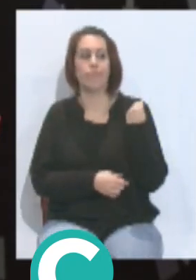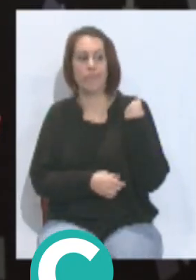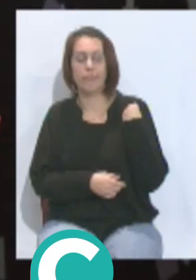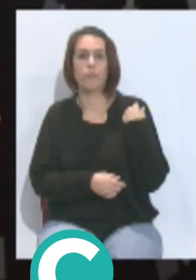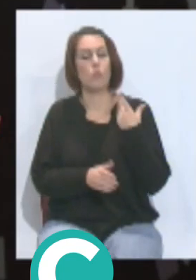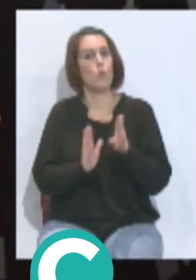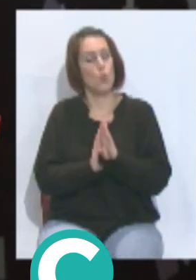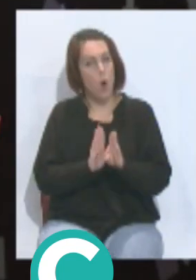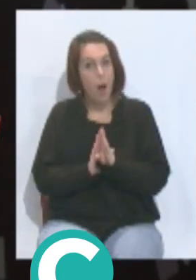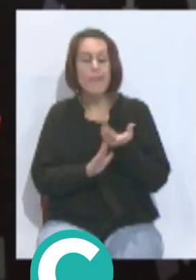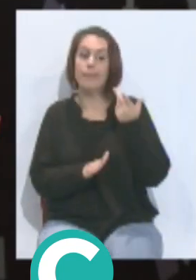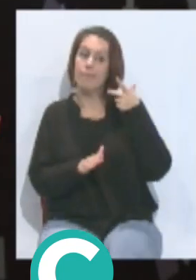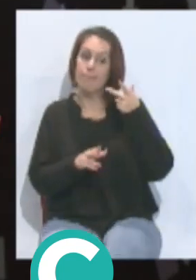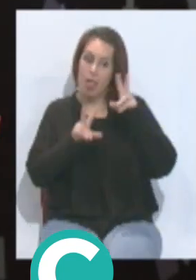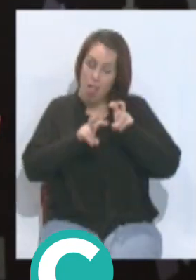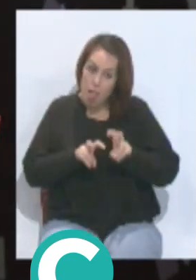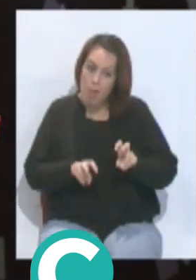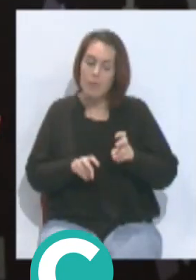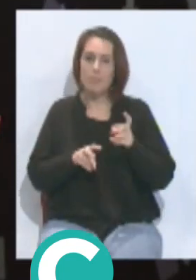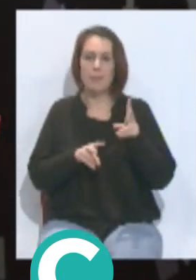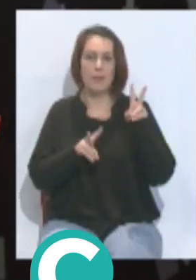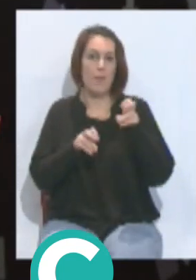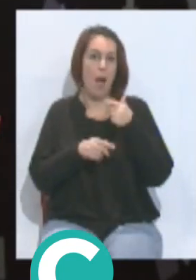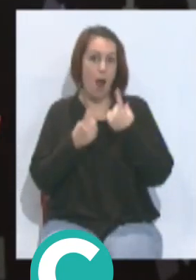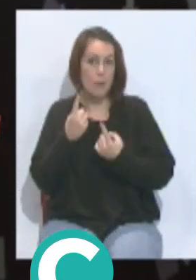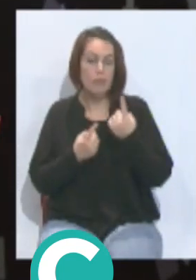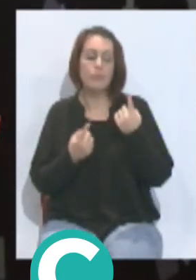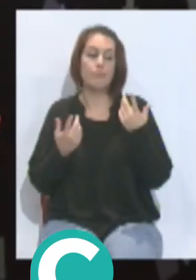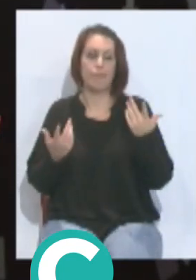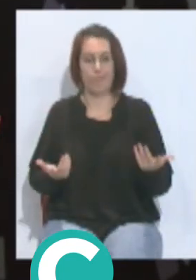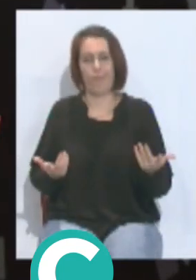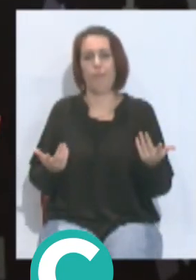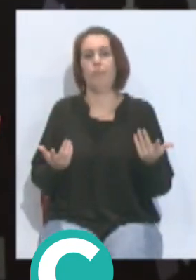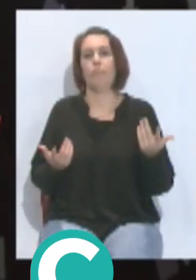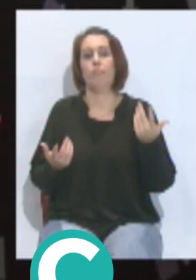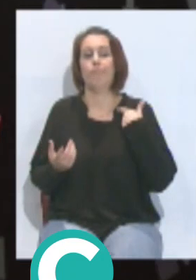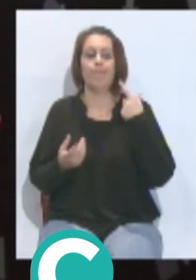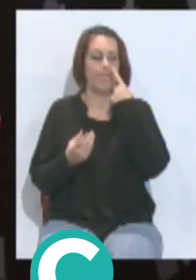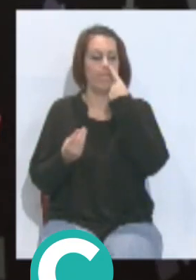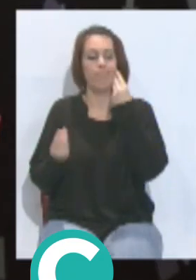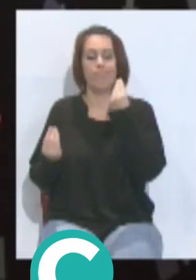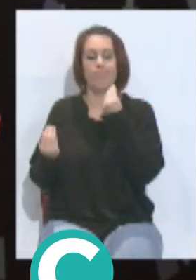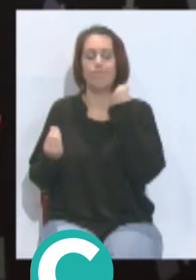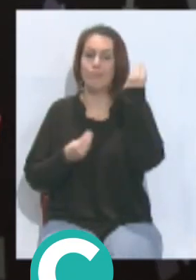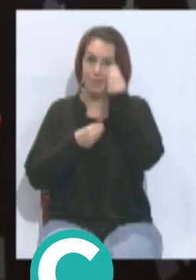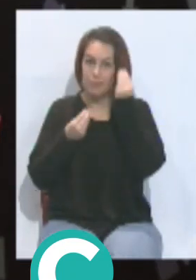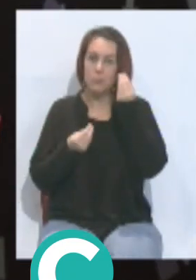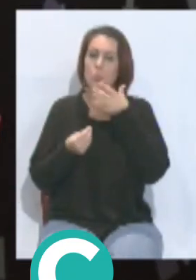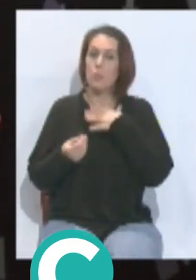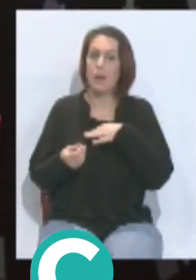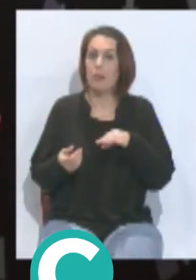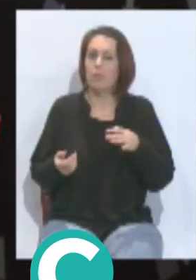el continuar, el profundizar en algunas temáticas. Y entonces, bueno, pues intuíamos, pensamos que podía,